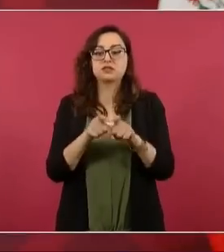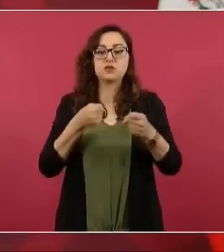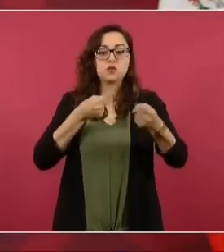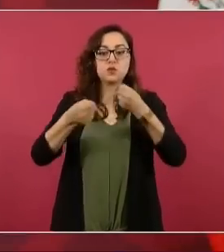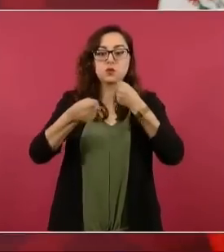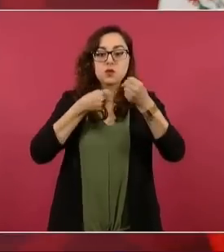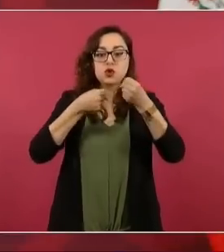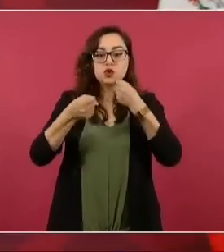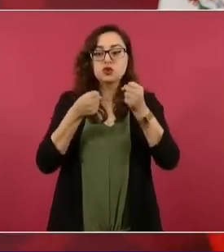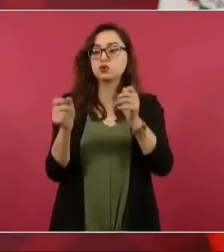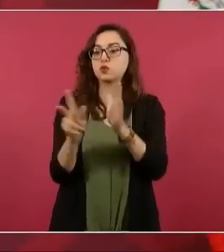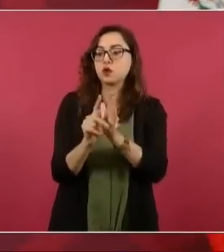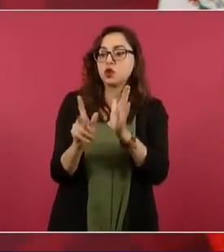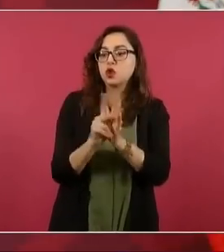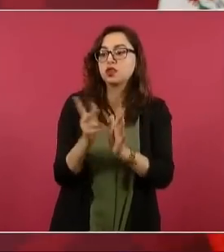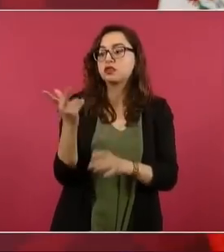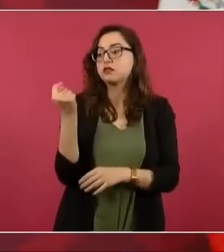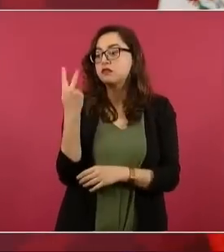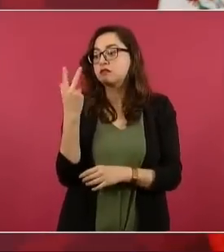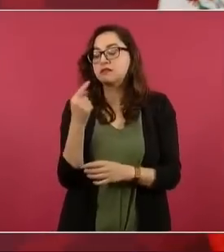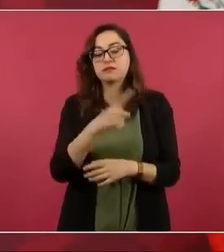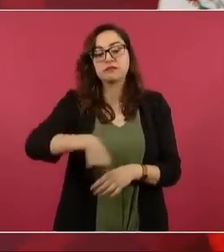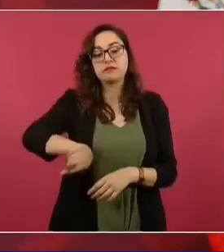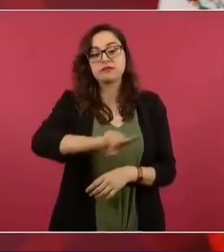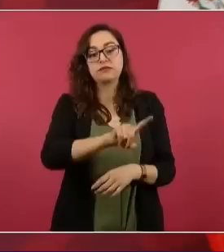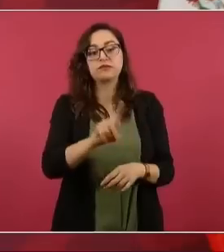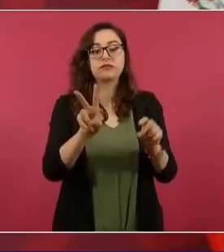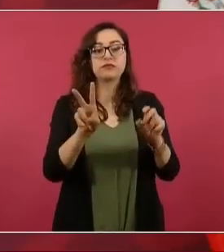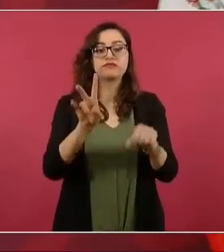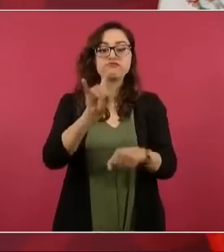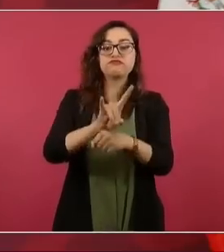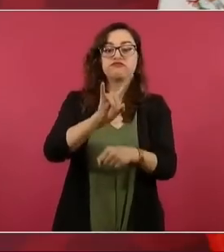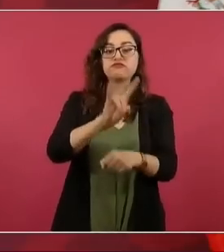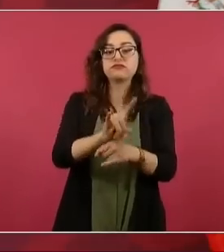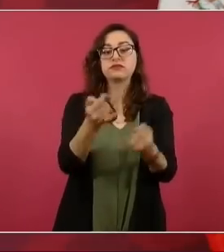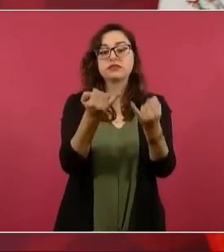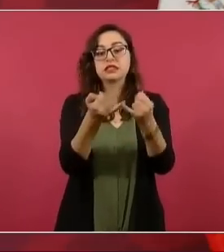los medios supuestamente independientes?